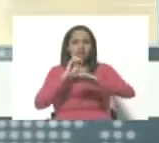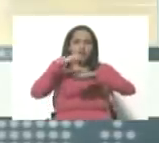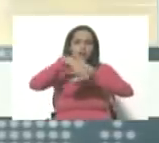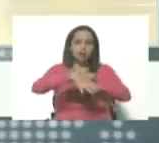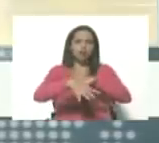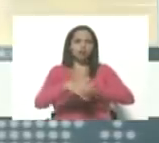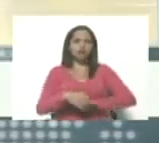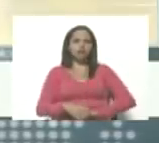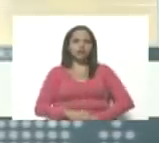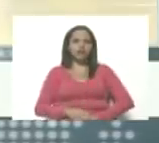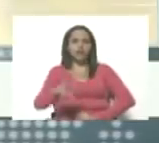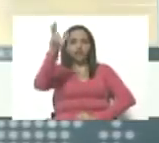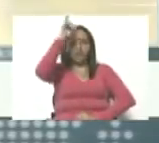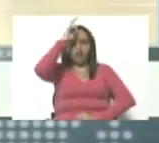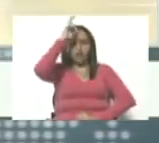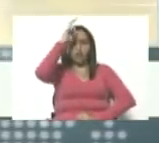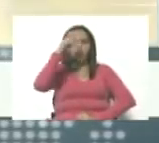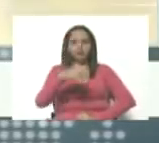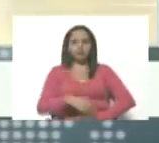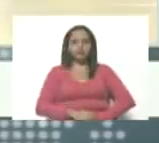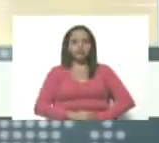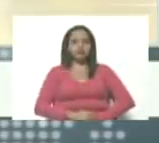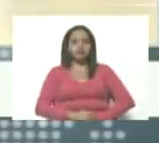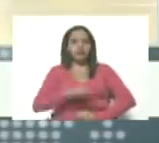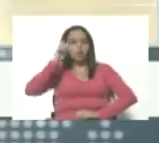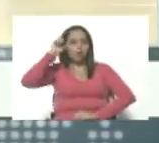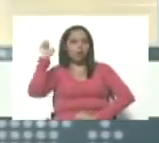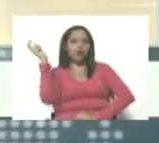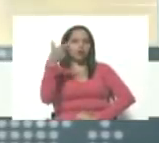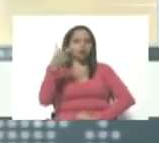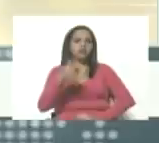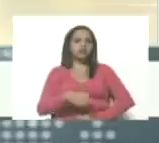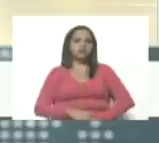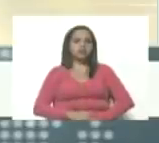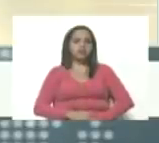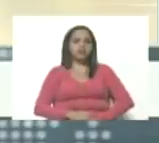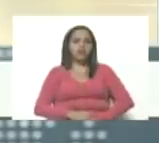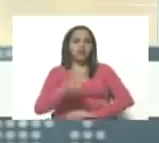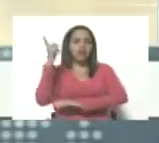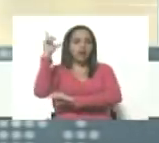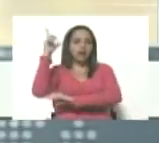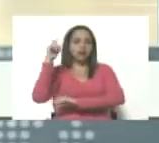Macuro, Falcón, Guárico, Lara,